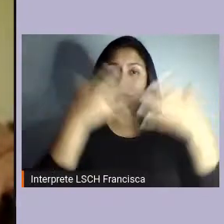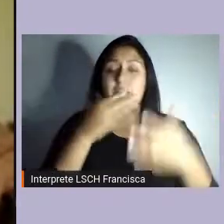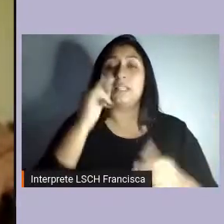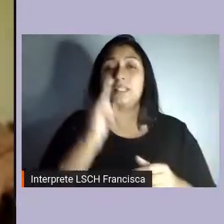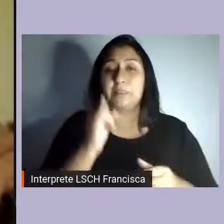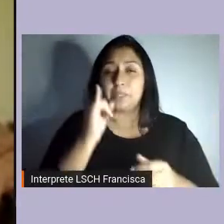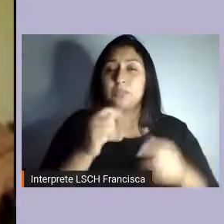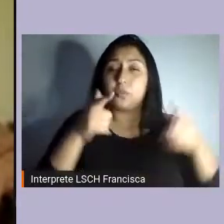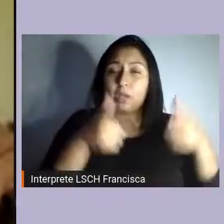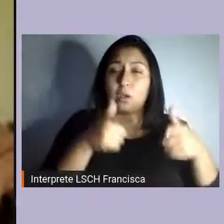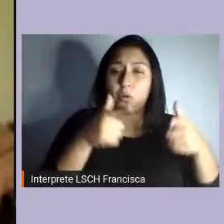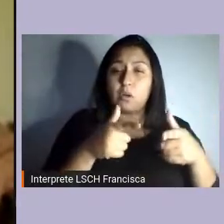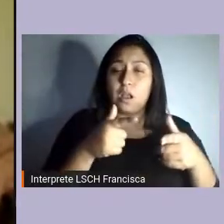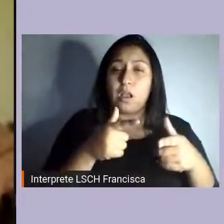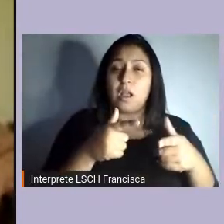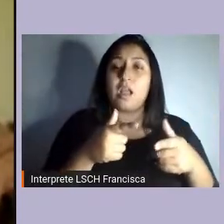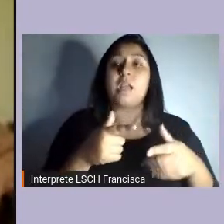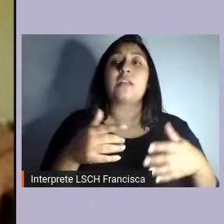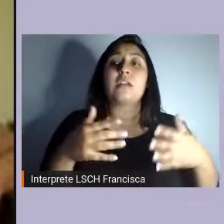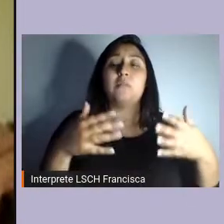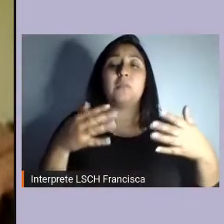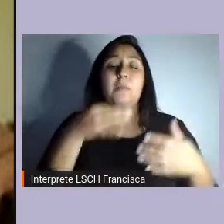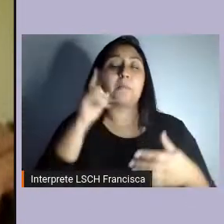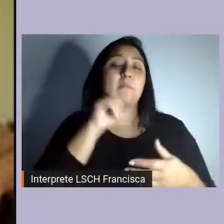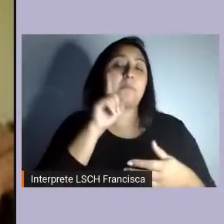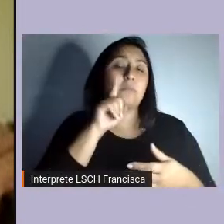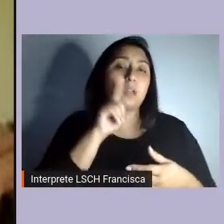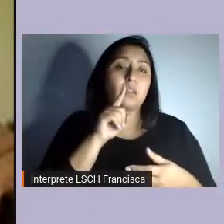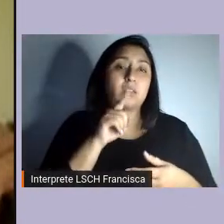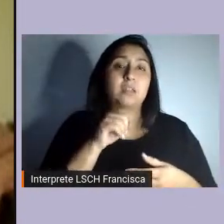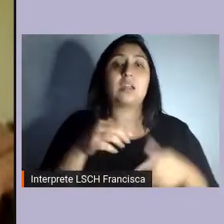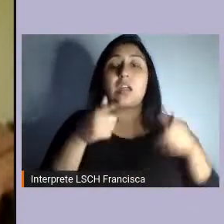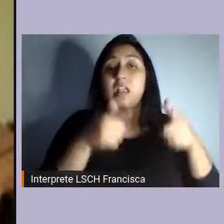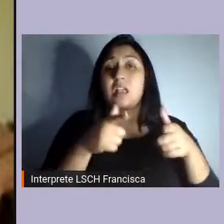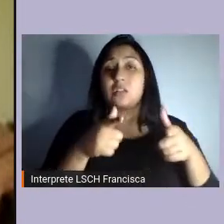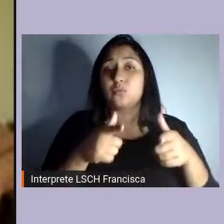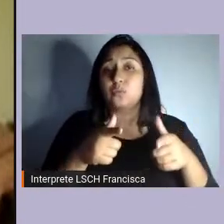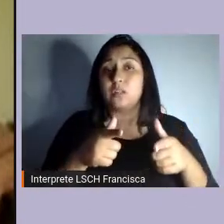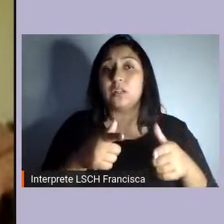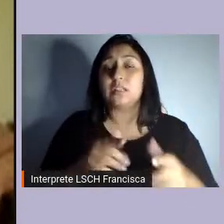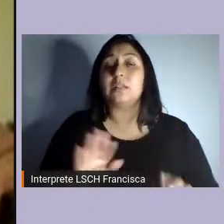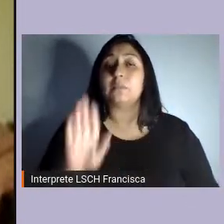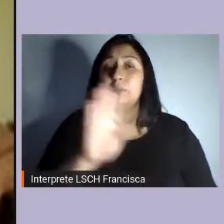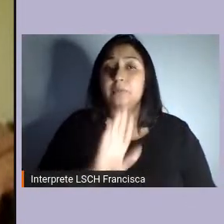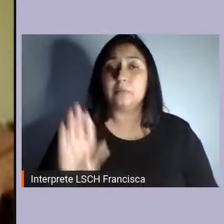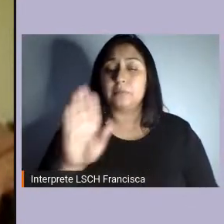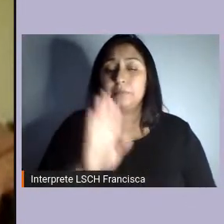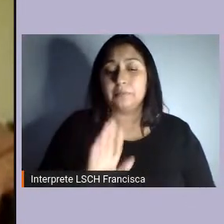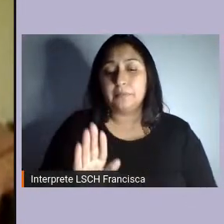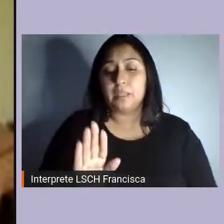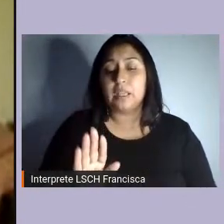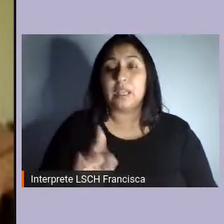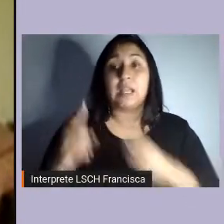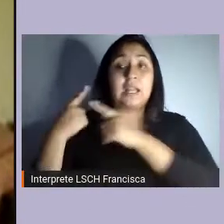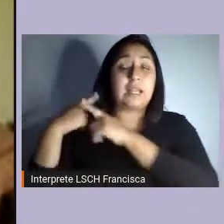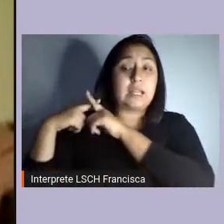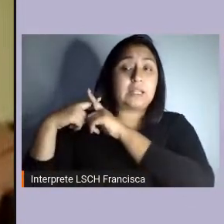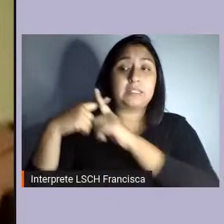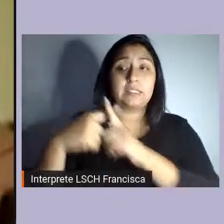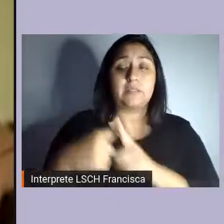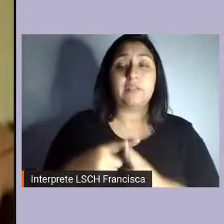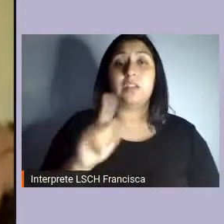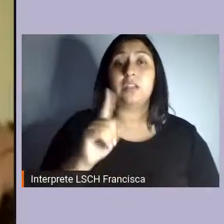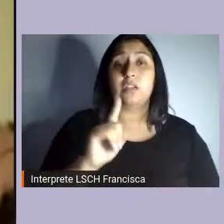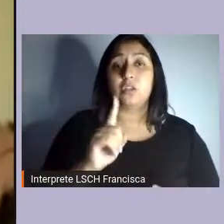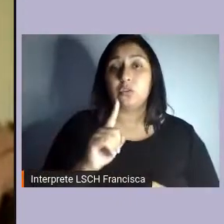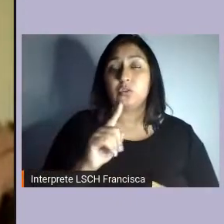por mucha ilusión que tenga. Que la suerte me sostenga si el sacrificio es en vano. Y no me condene, hermano, no hay